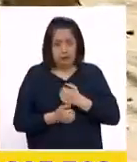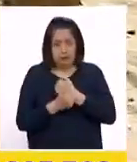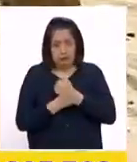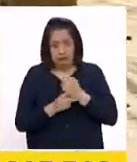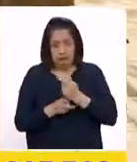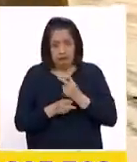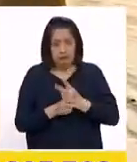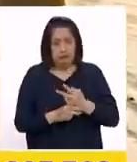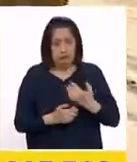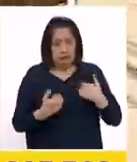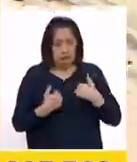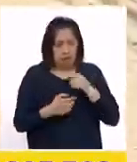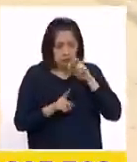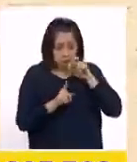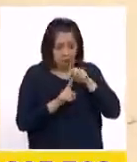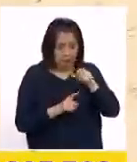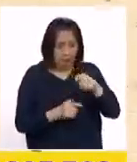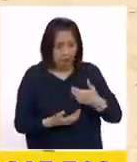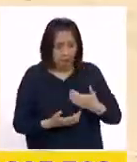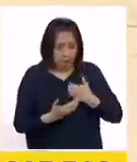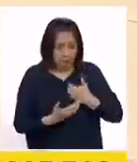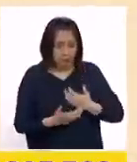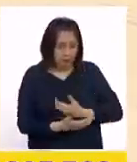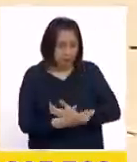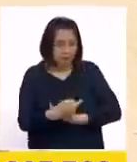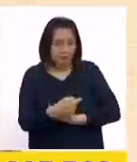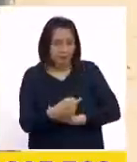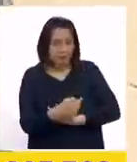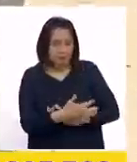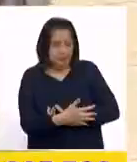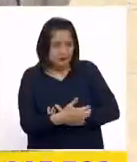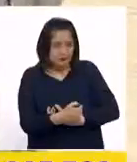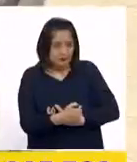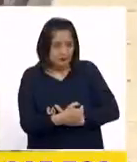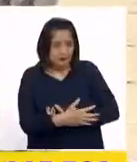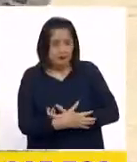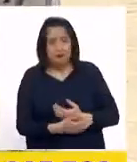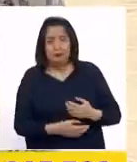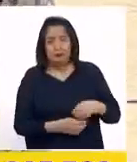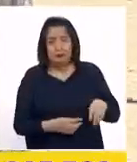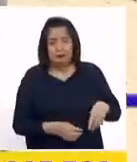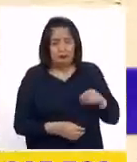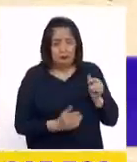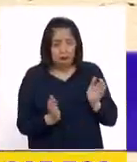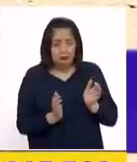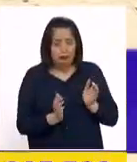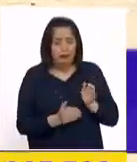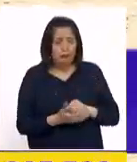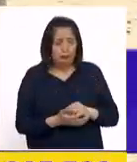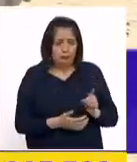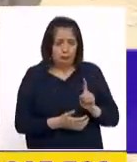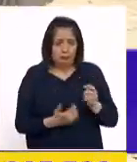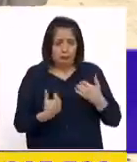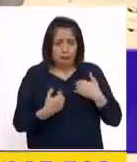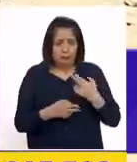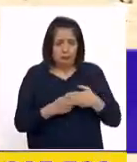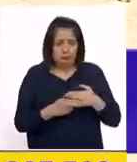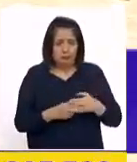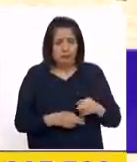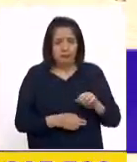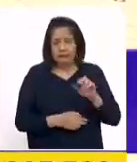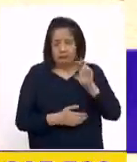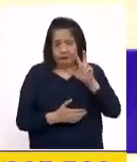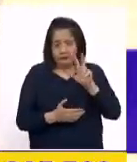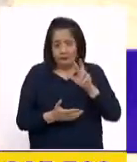los animales y de verdad mira lo que tengo en los brazos. Una mascotita, un cachorrito que ni siquiera tiene nombre, tiene 3 semanas